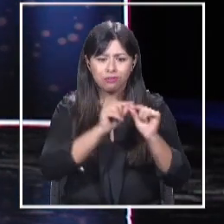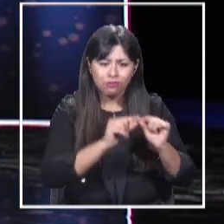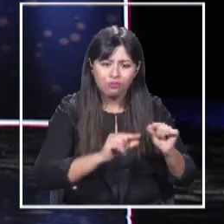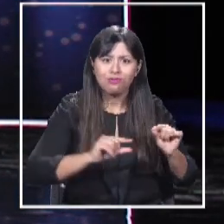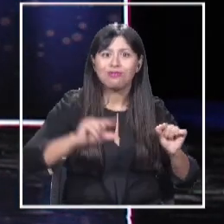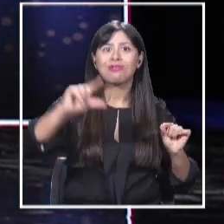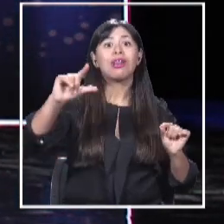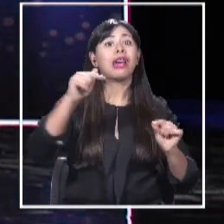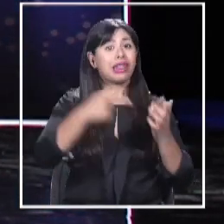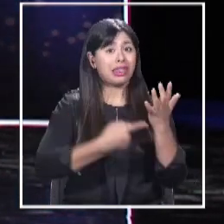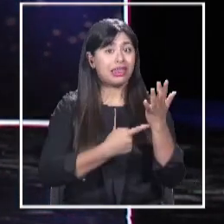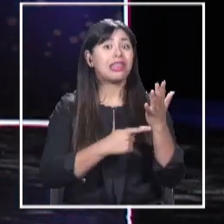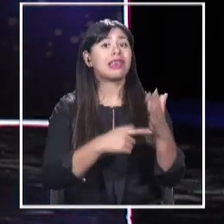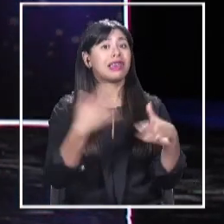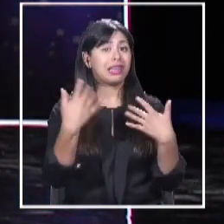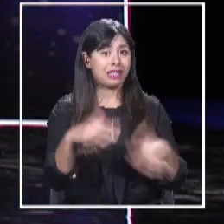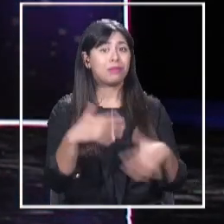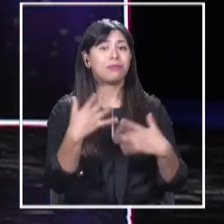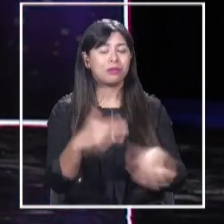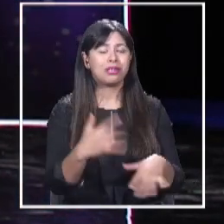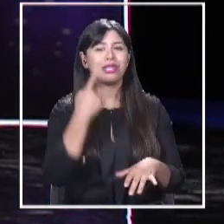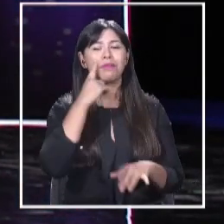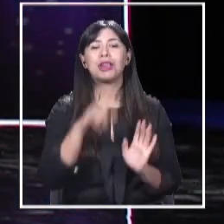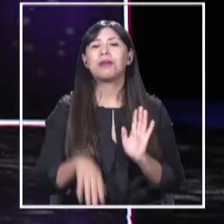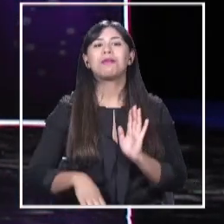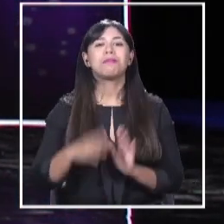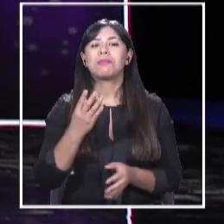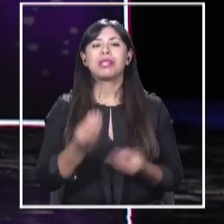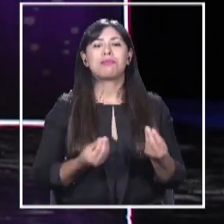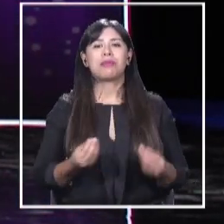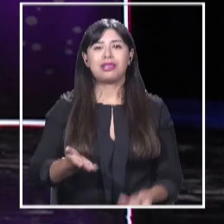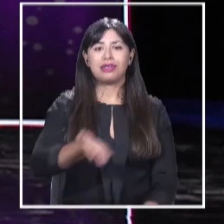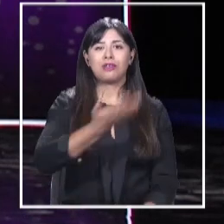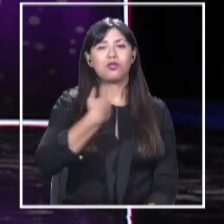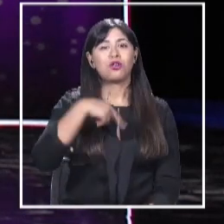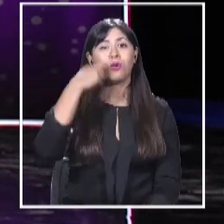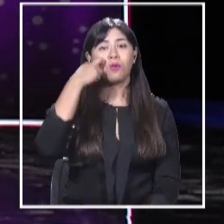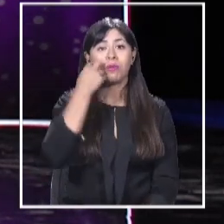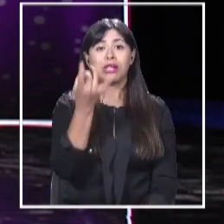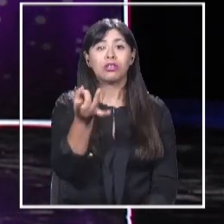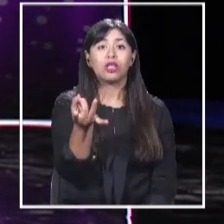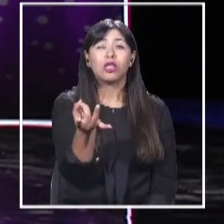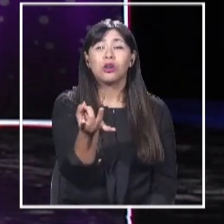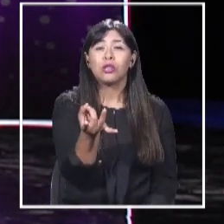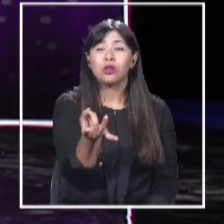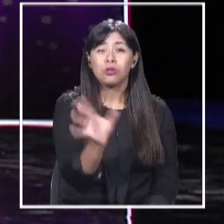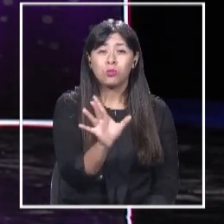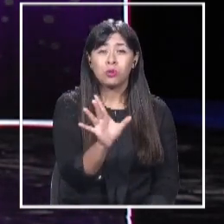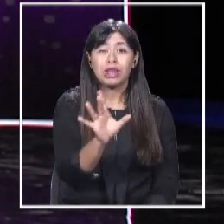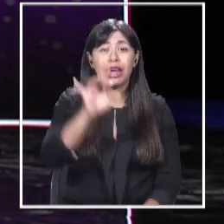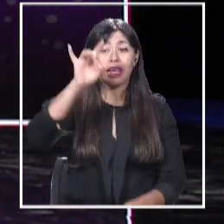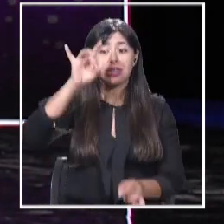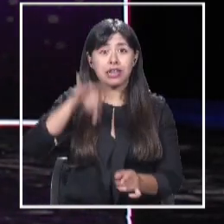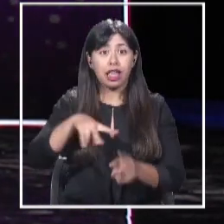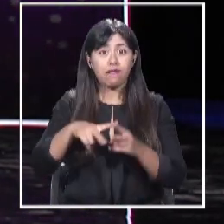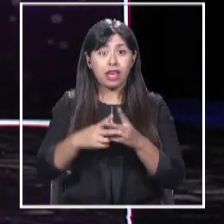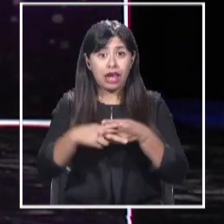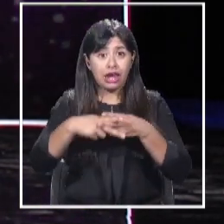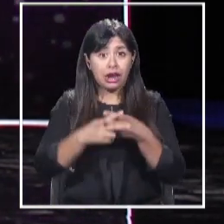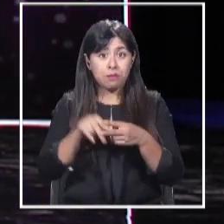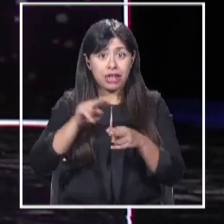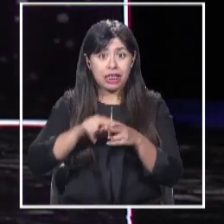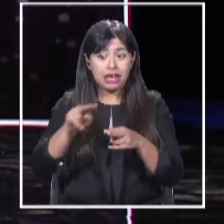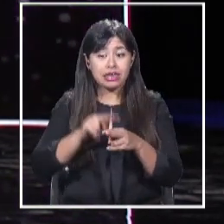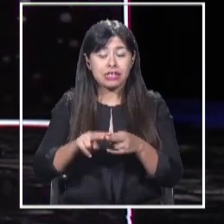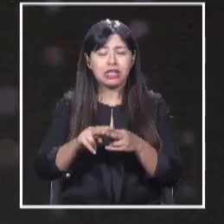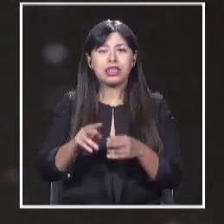importante, pero sobre todo yo destacaría que nuestra especie, que no es la única que ha sabido realizar herramientas, ha